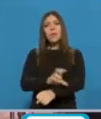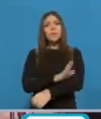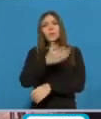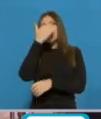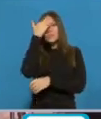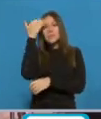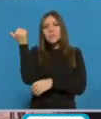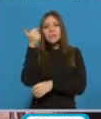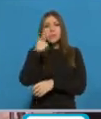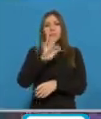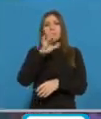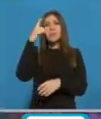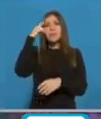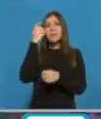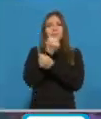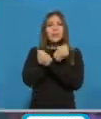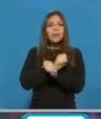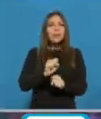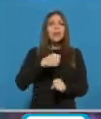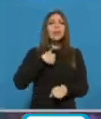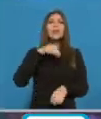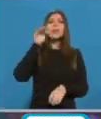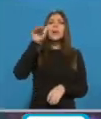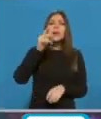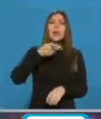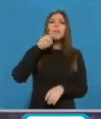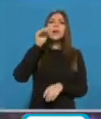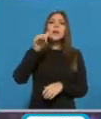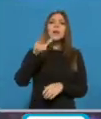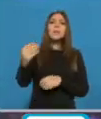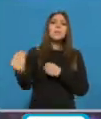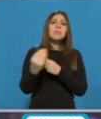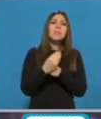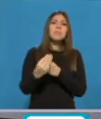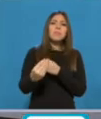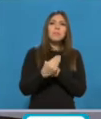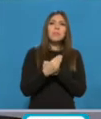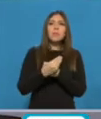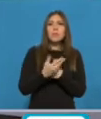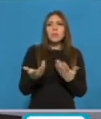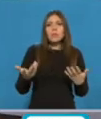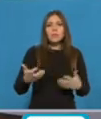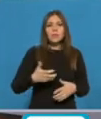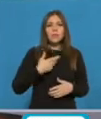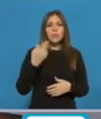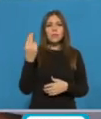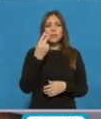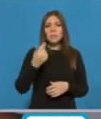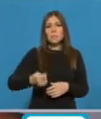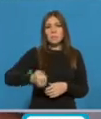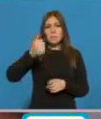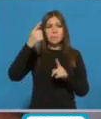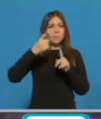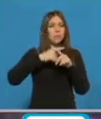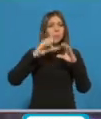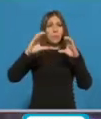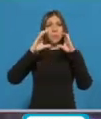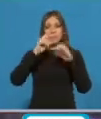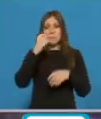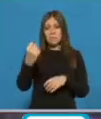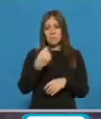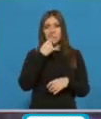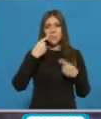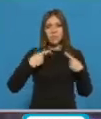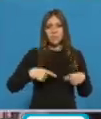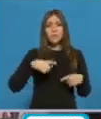sea, que dices, es que ya estoy harta de que no me escuchen y esta es una necesidad emocional que quieres cubrir. Entonces, cuidar de ti. El tomar una decisión o el